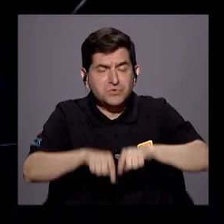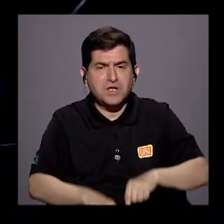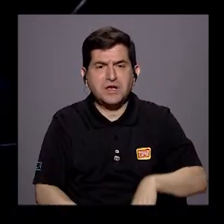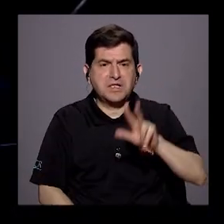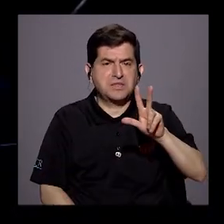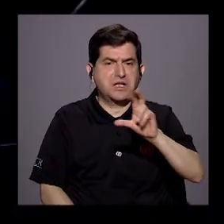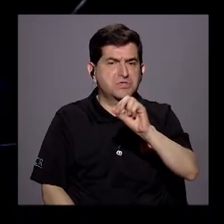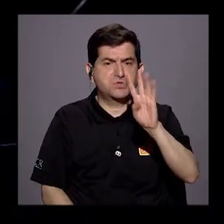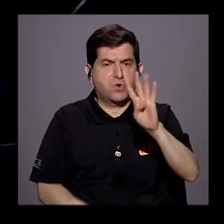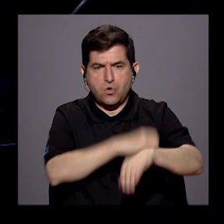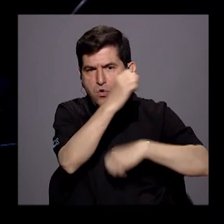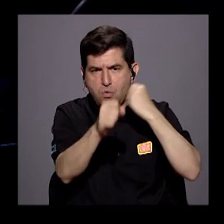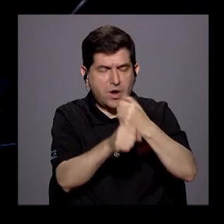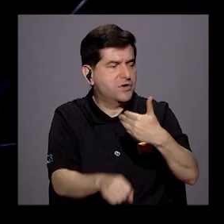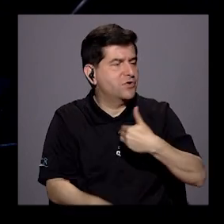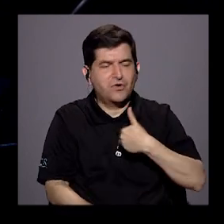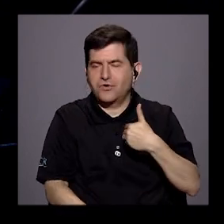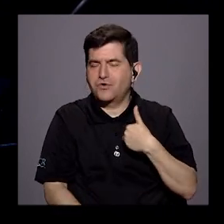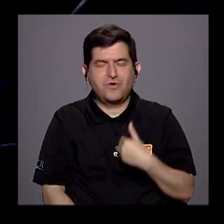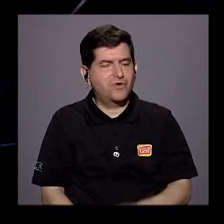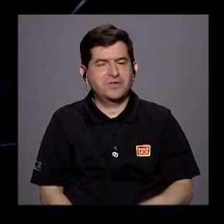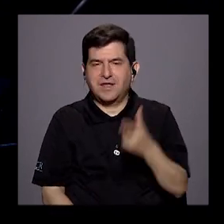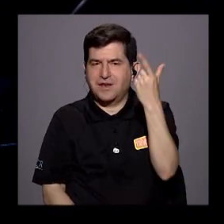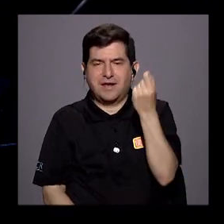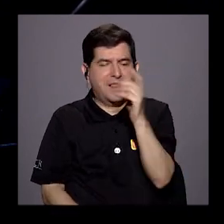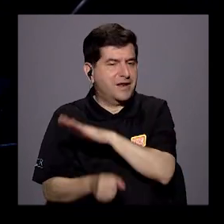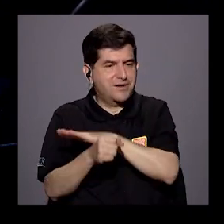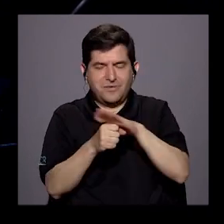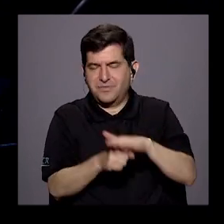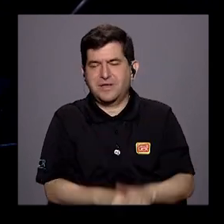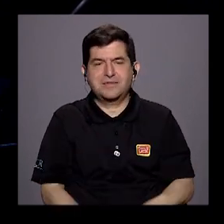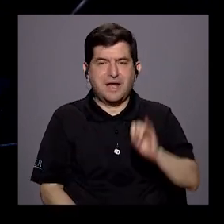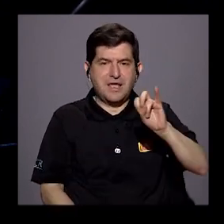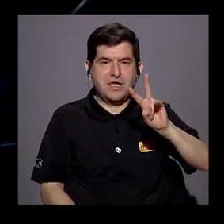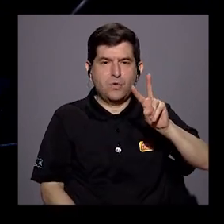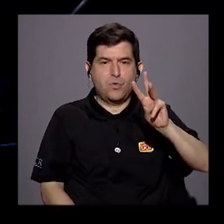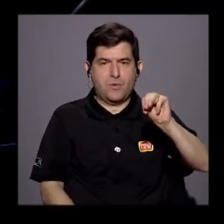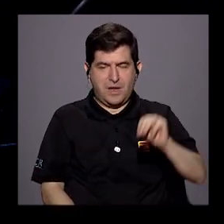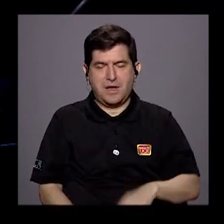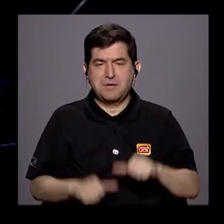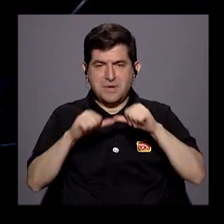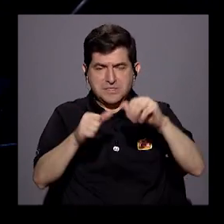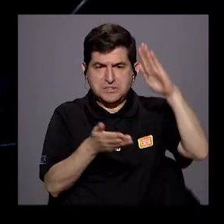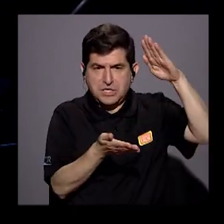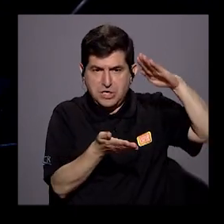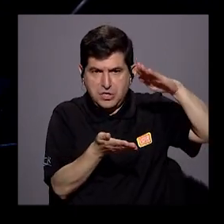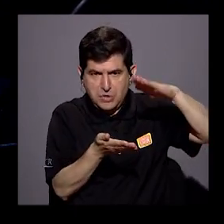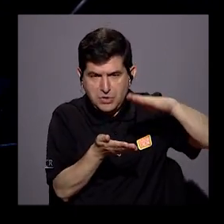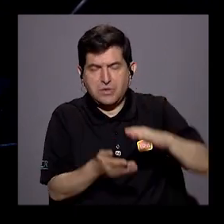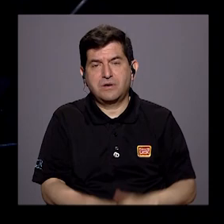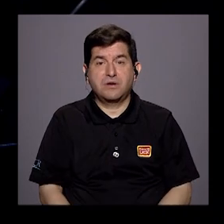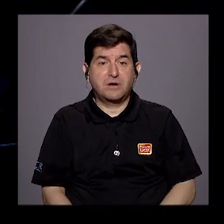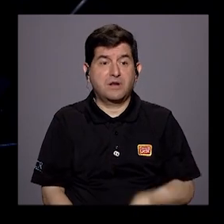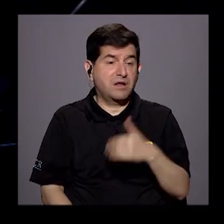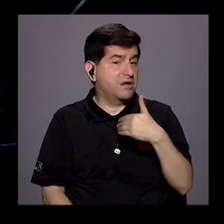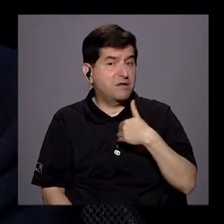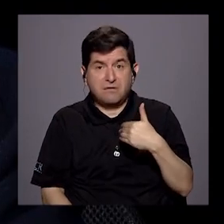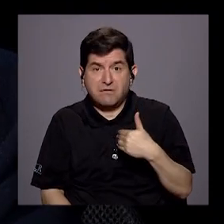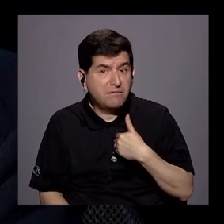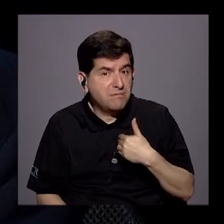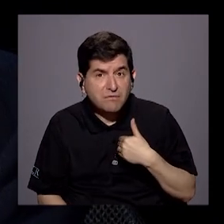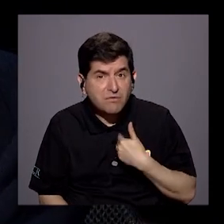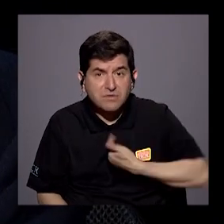34 años después no vamos a tener una pensión suficiente la de muerte a seguir bajando lo queda de acuerdo si no se tiene